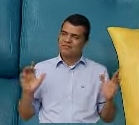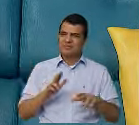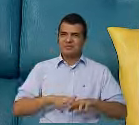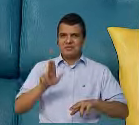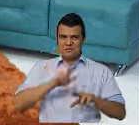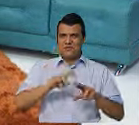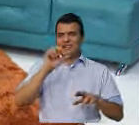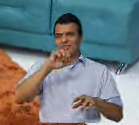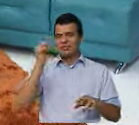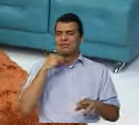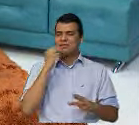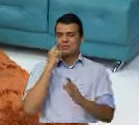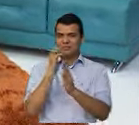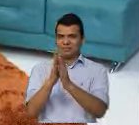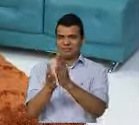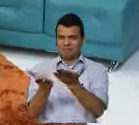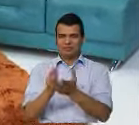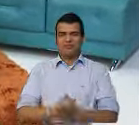escuchemos otro.